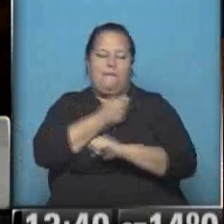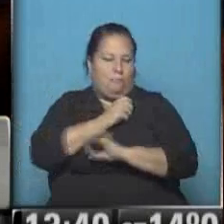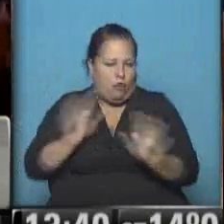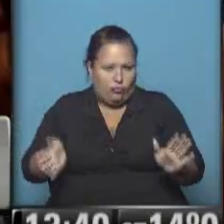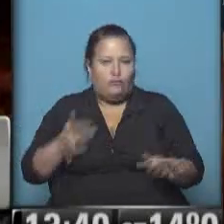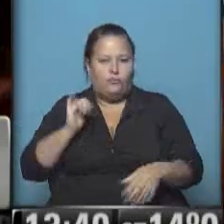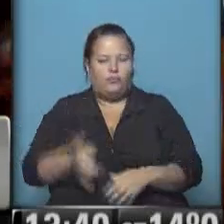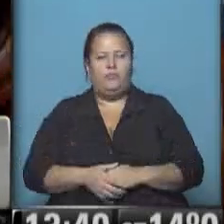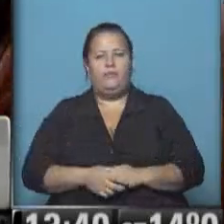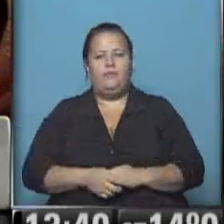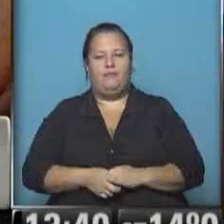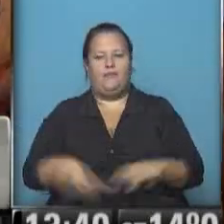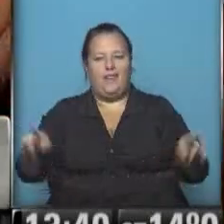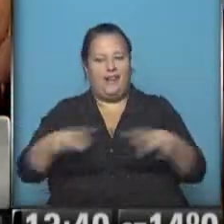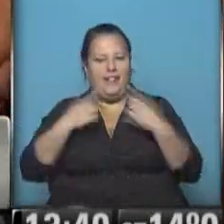maravilloso.